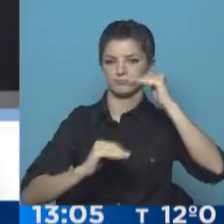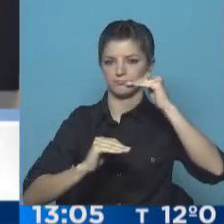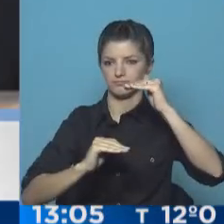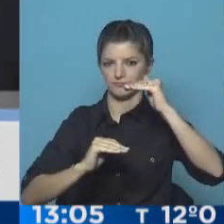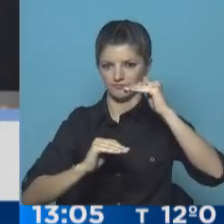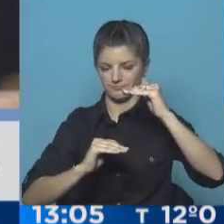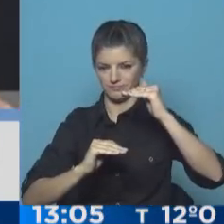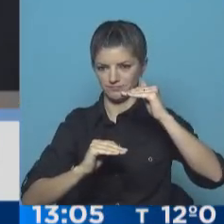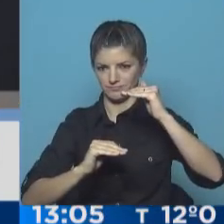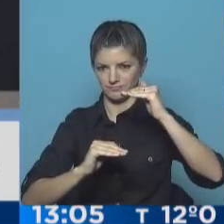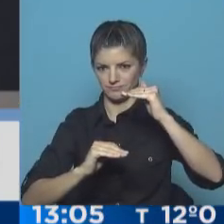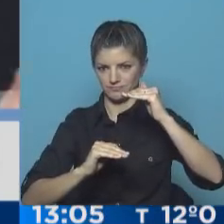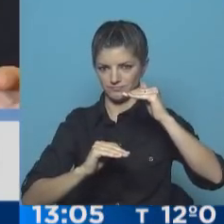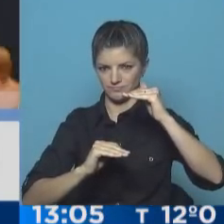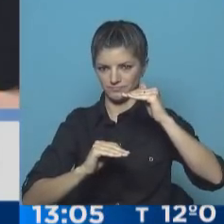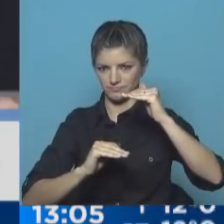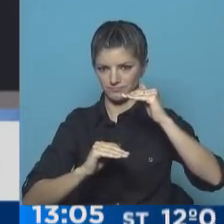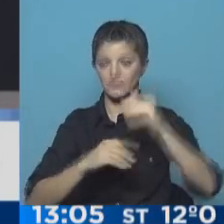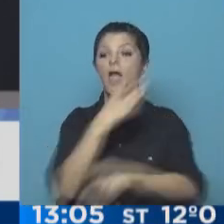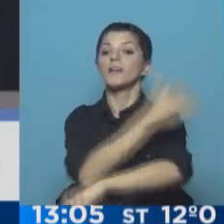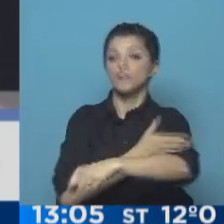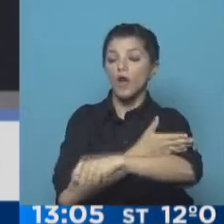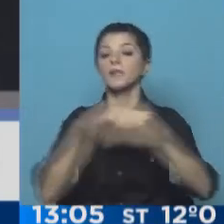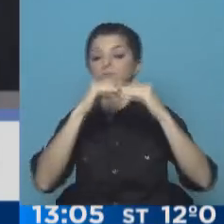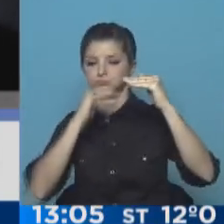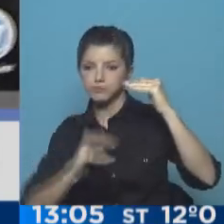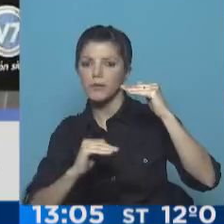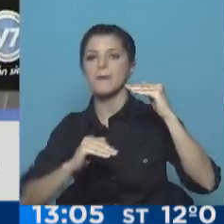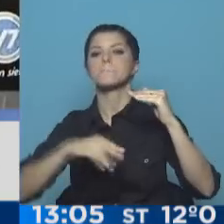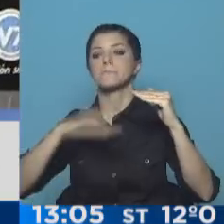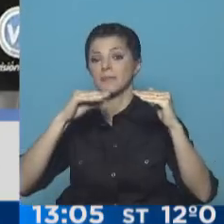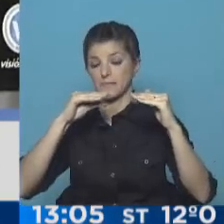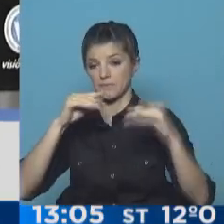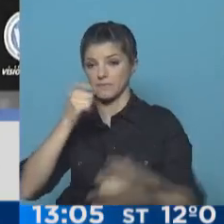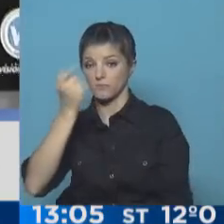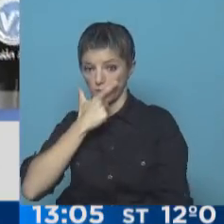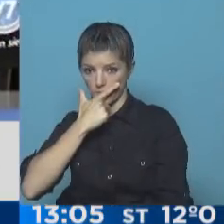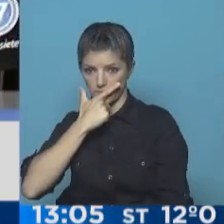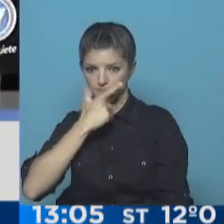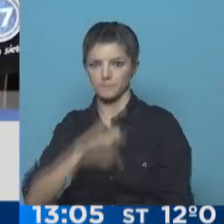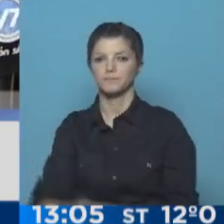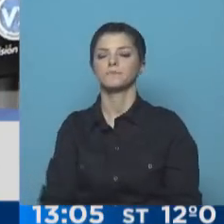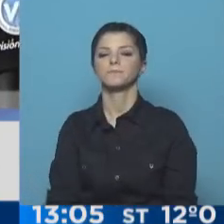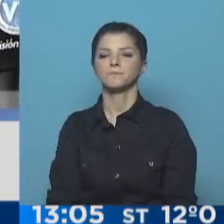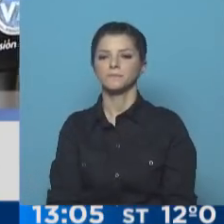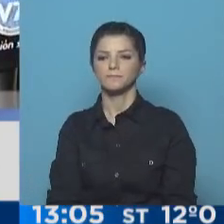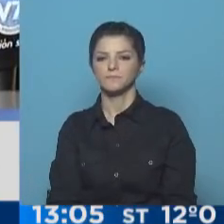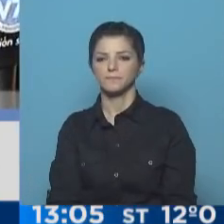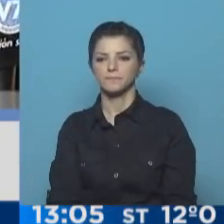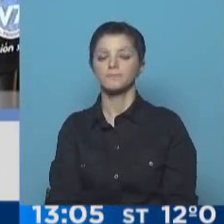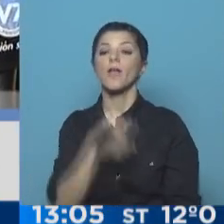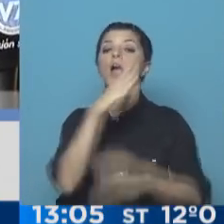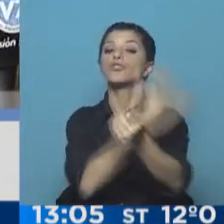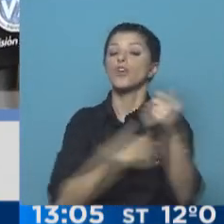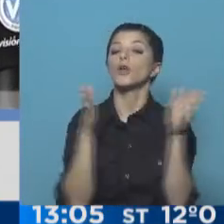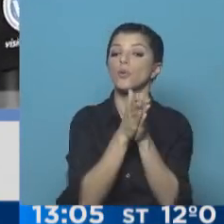diferencia que se paran por fórmula que se paran por candidatos justamente aioli sanini con la